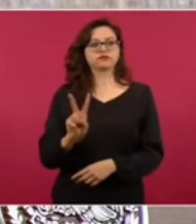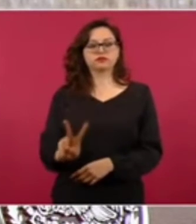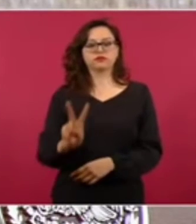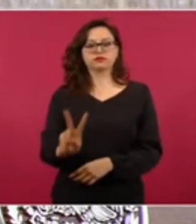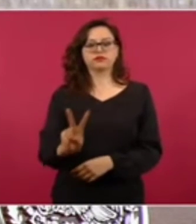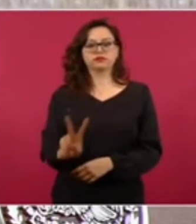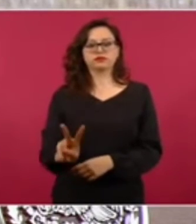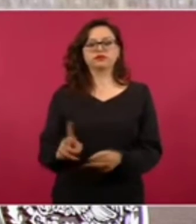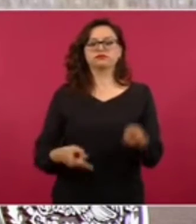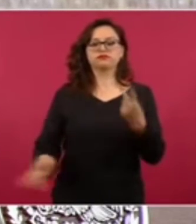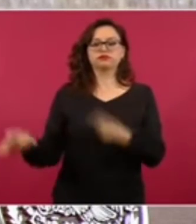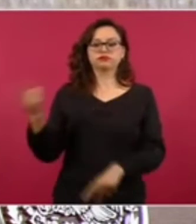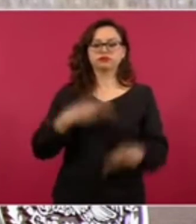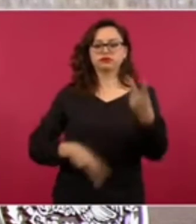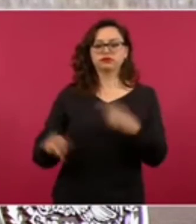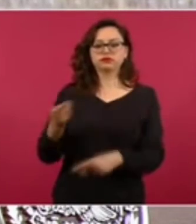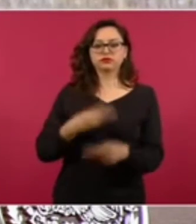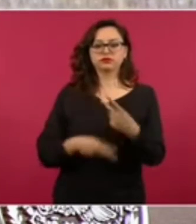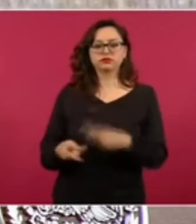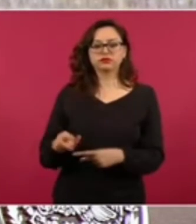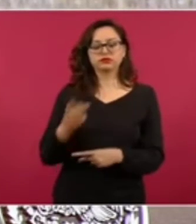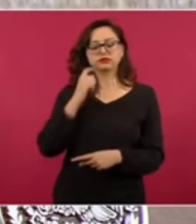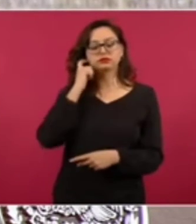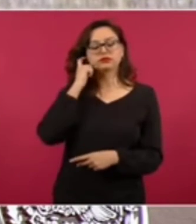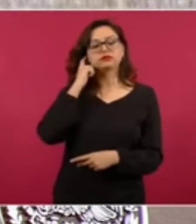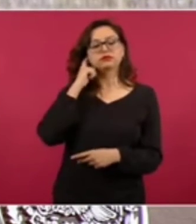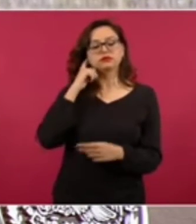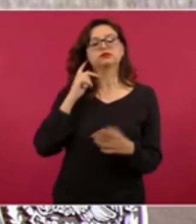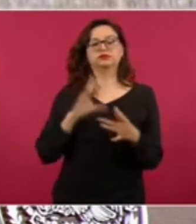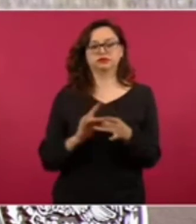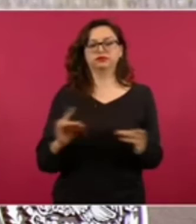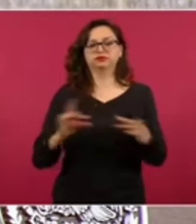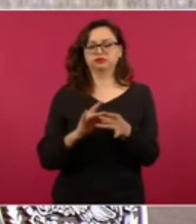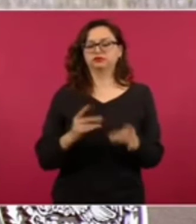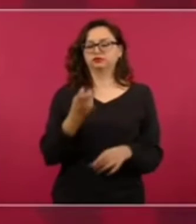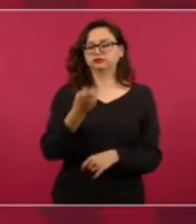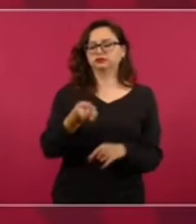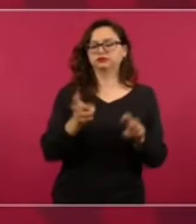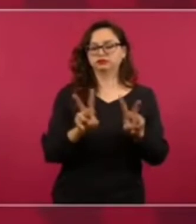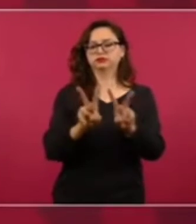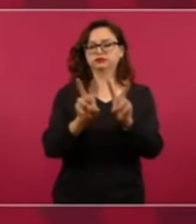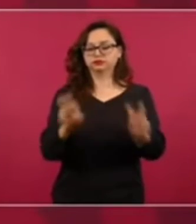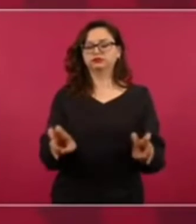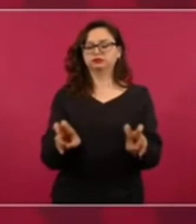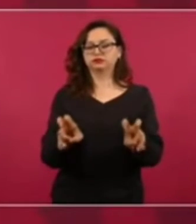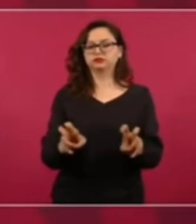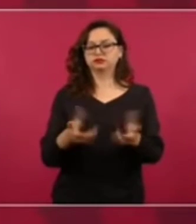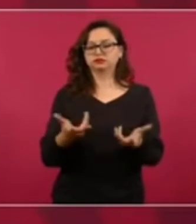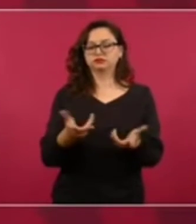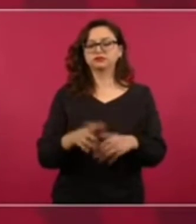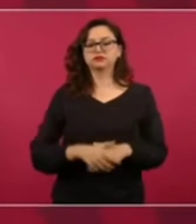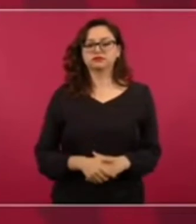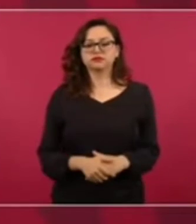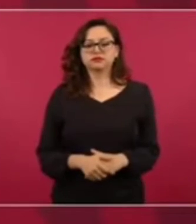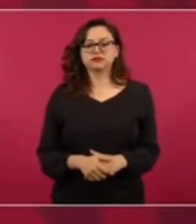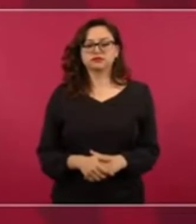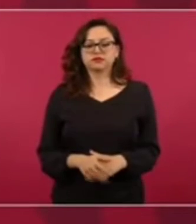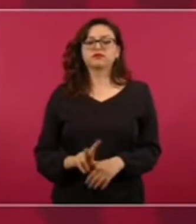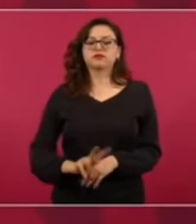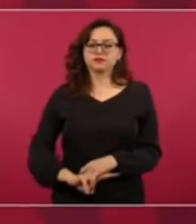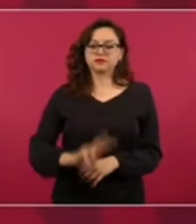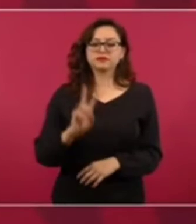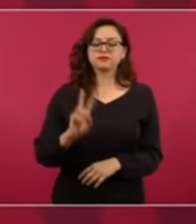va a estar con nosotros y le vamos a pedir que nos dé una respuesta. Desde luego,